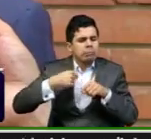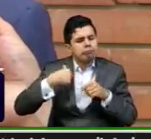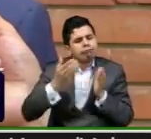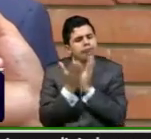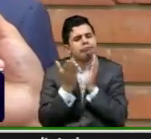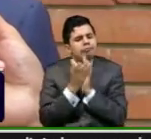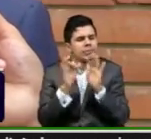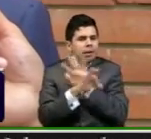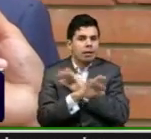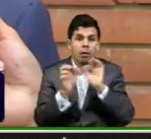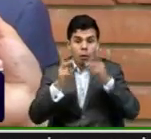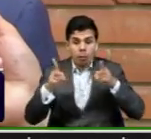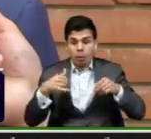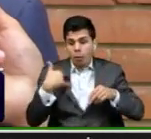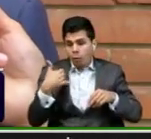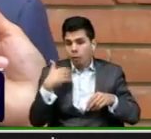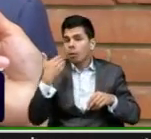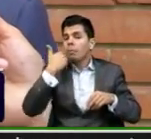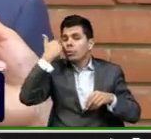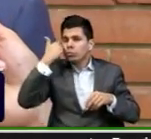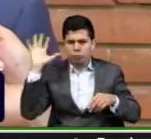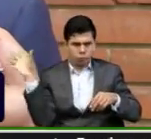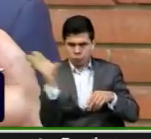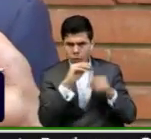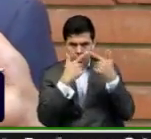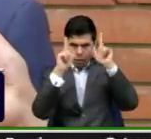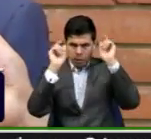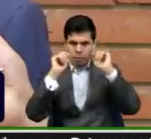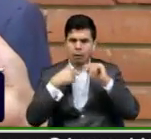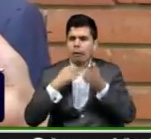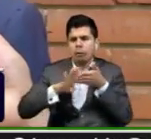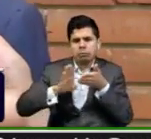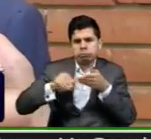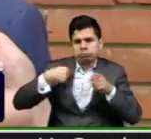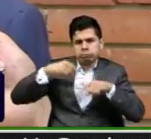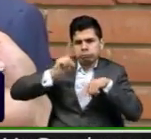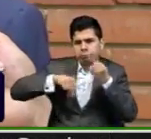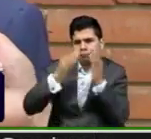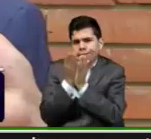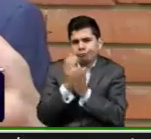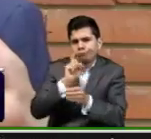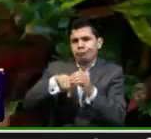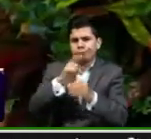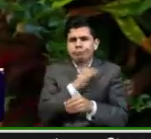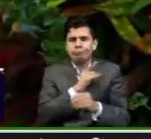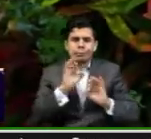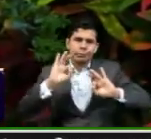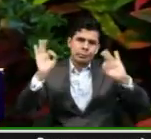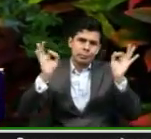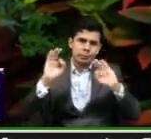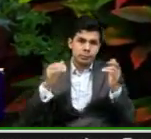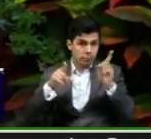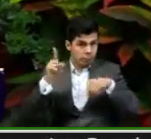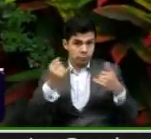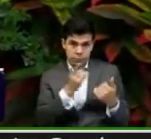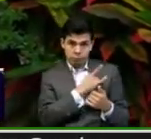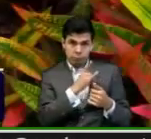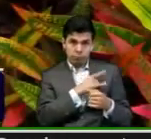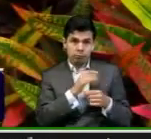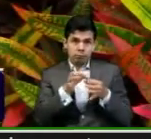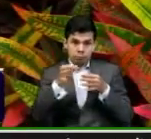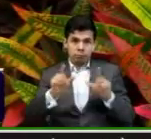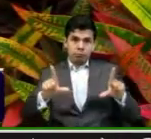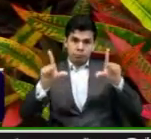alguno o mayor, porque está abierto a todas las edades, diga que no puede estudiar ninguna de las 12 carreras que hoy tiene la Universidad del